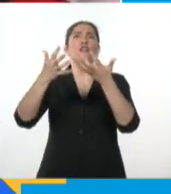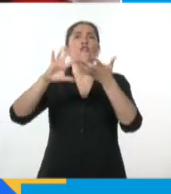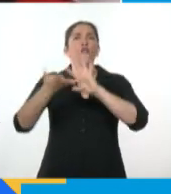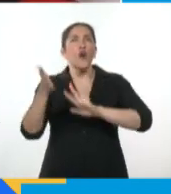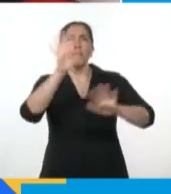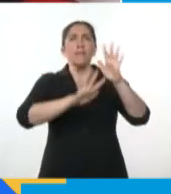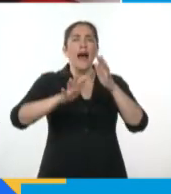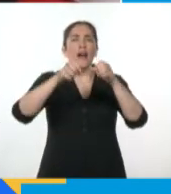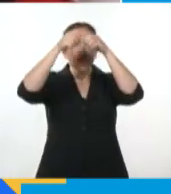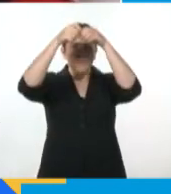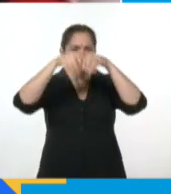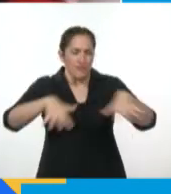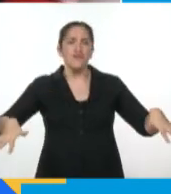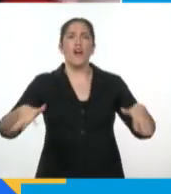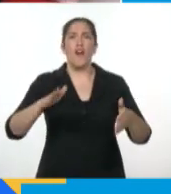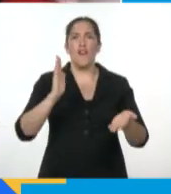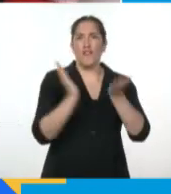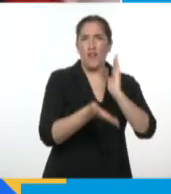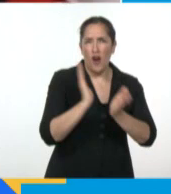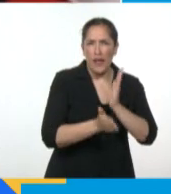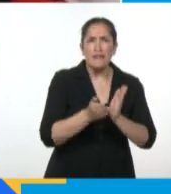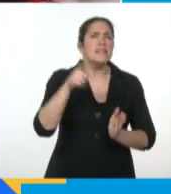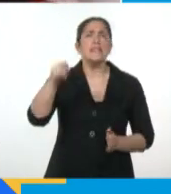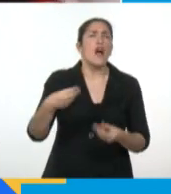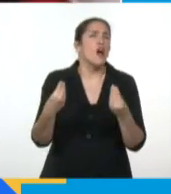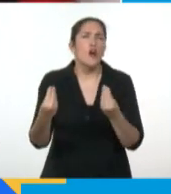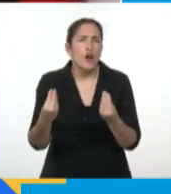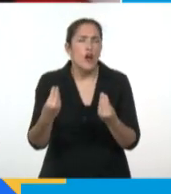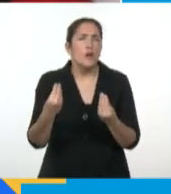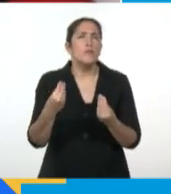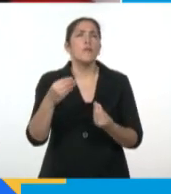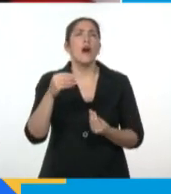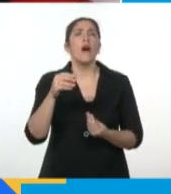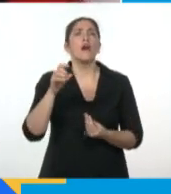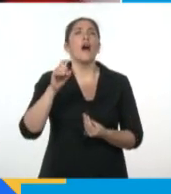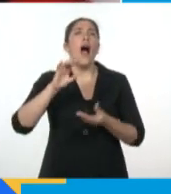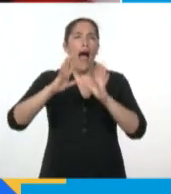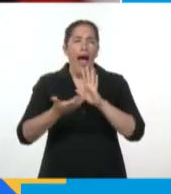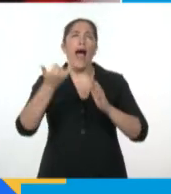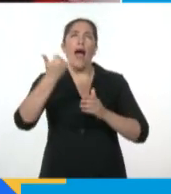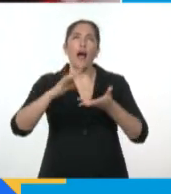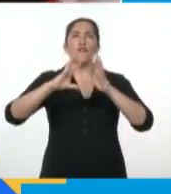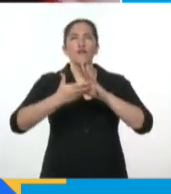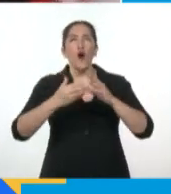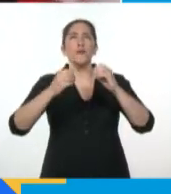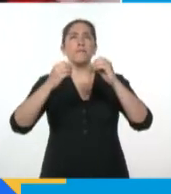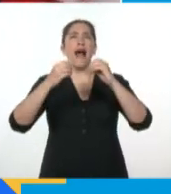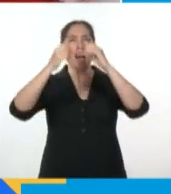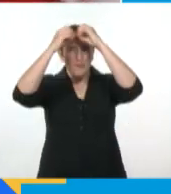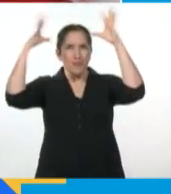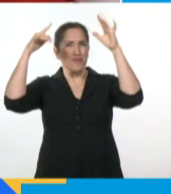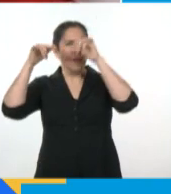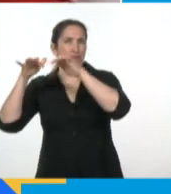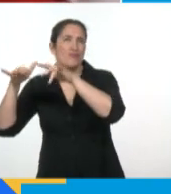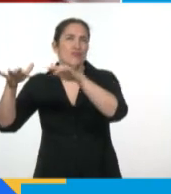va desde aquella que consiste solamente en un dominio simbólico y es la más